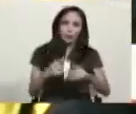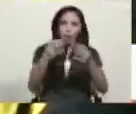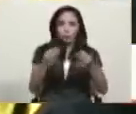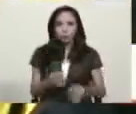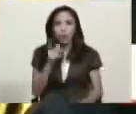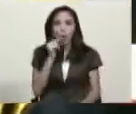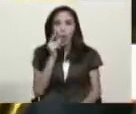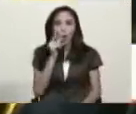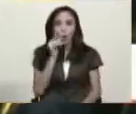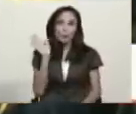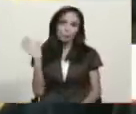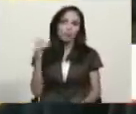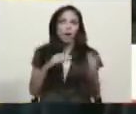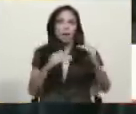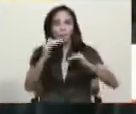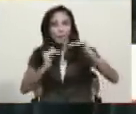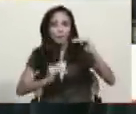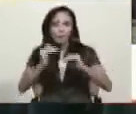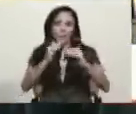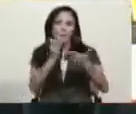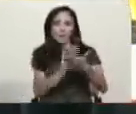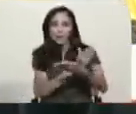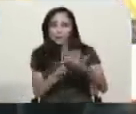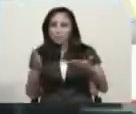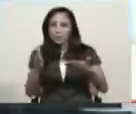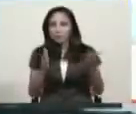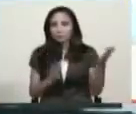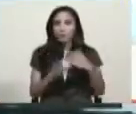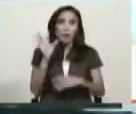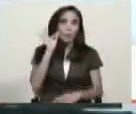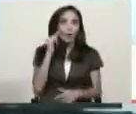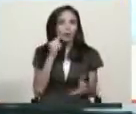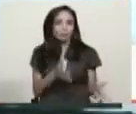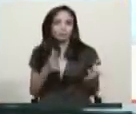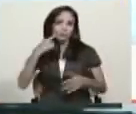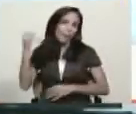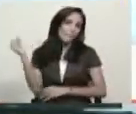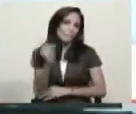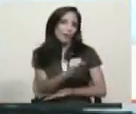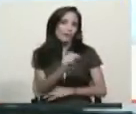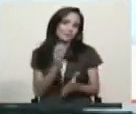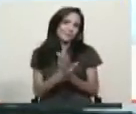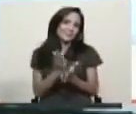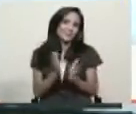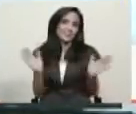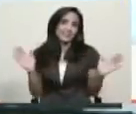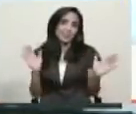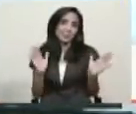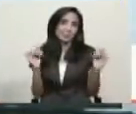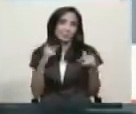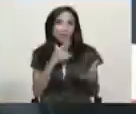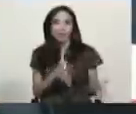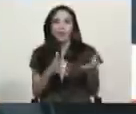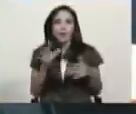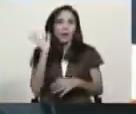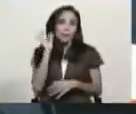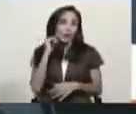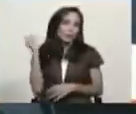hombres. Casi mitad y mitad. Las mujeres siempre nos ganan de una u otra manera.